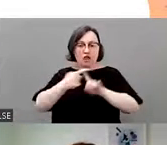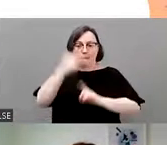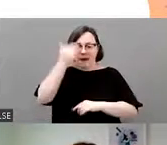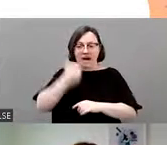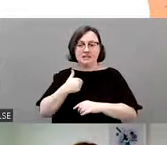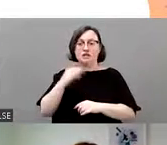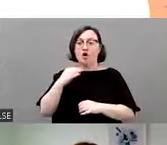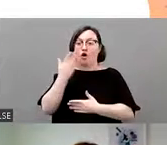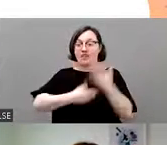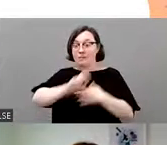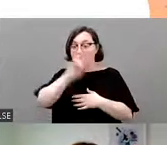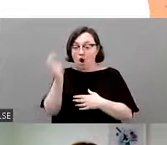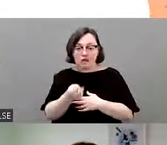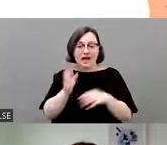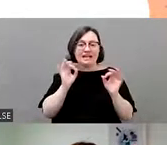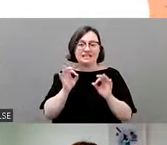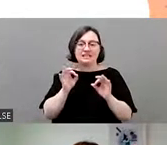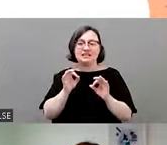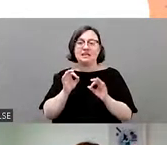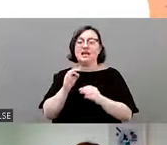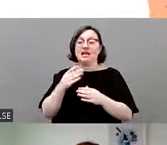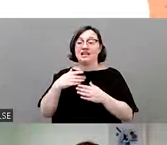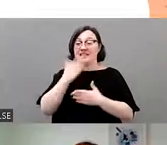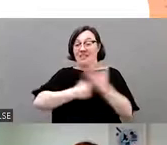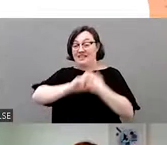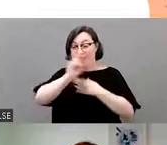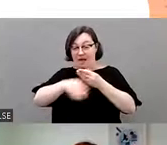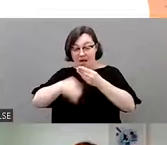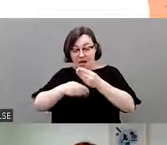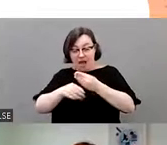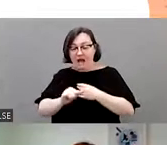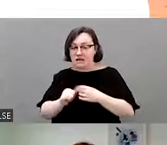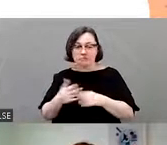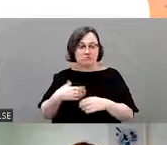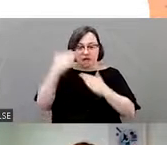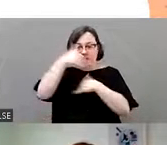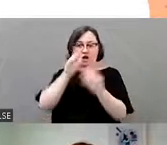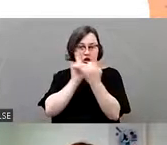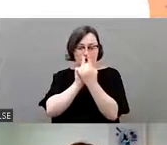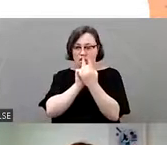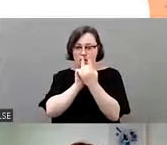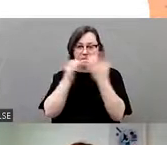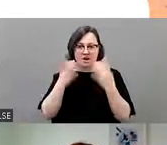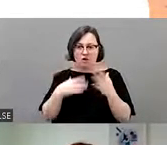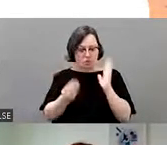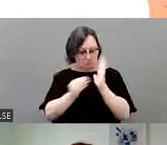otro tipo de discapacidad, sobre todo pluridiscapacidad, pues no tienen contemplada la atención